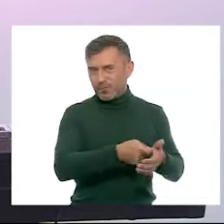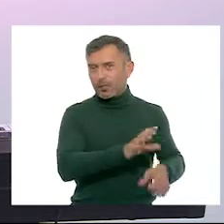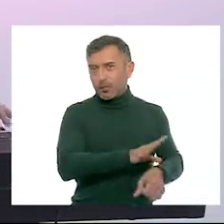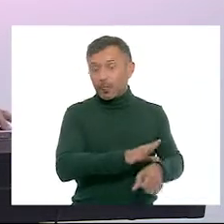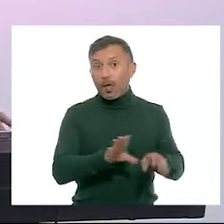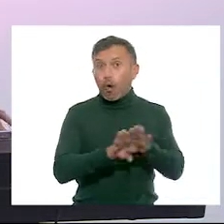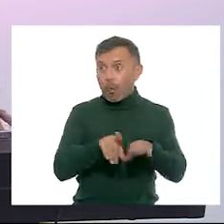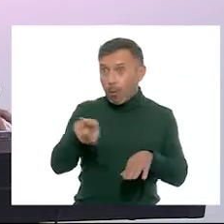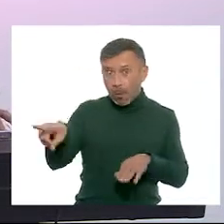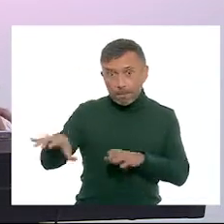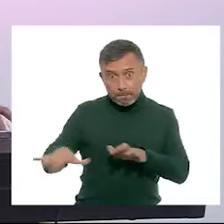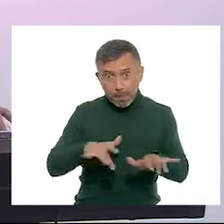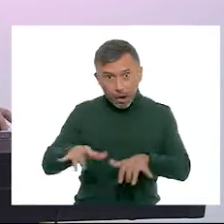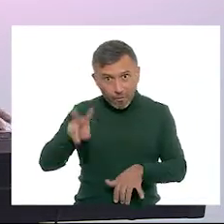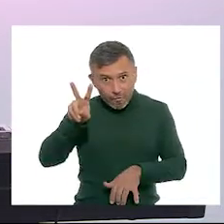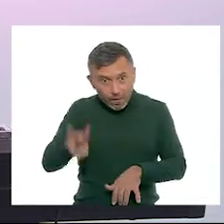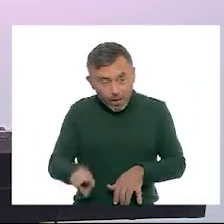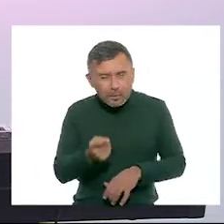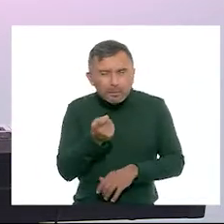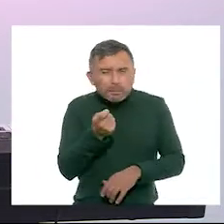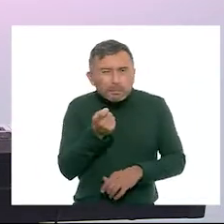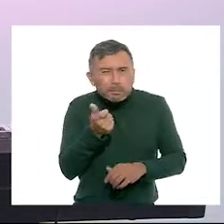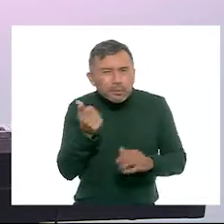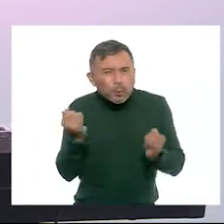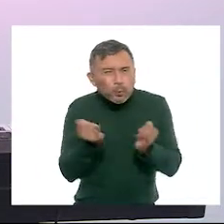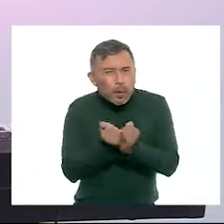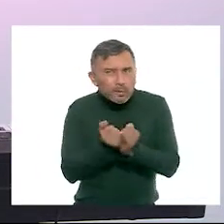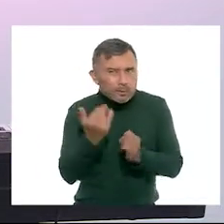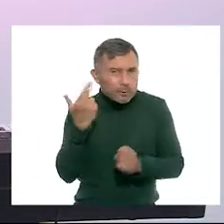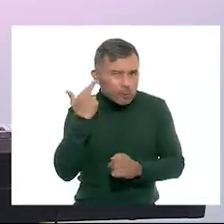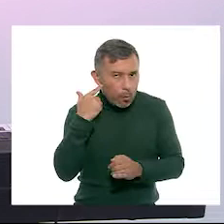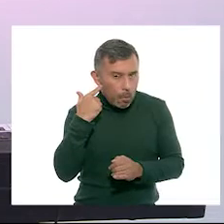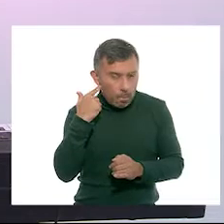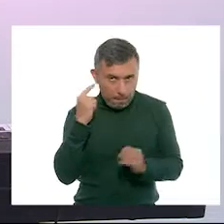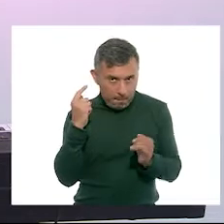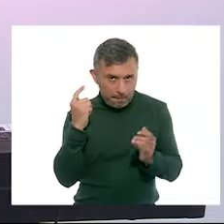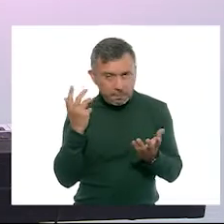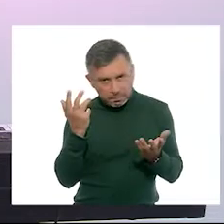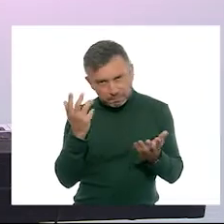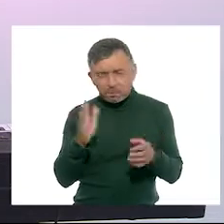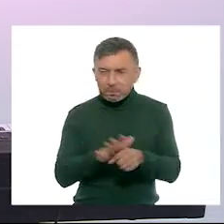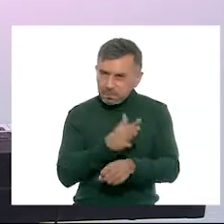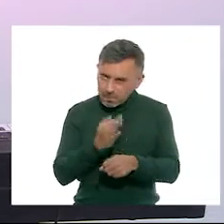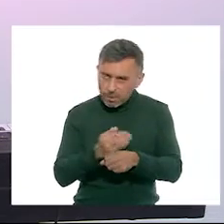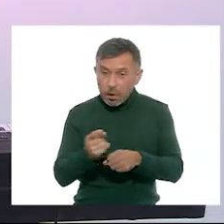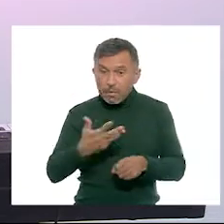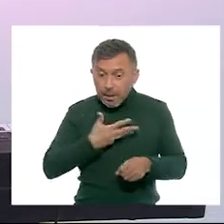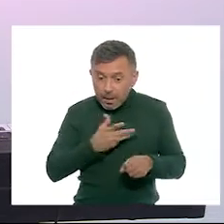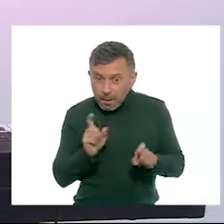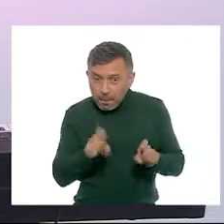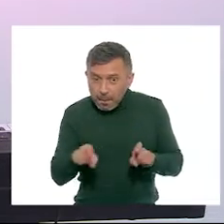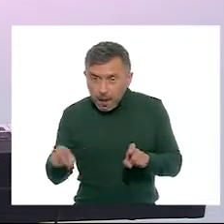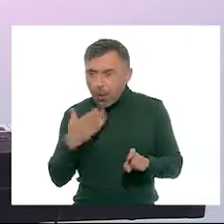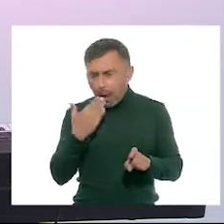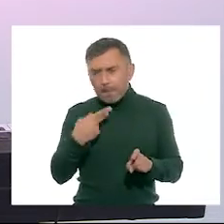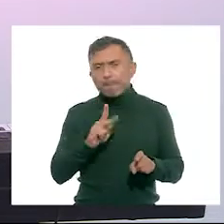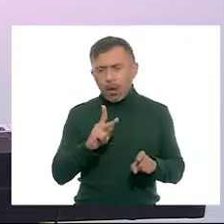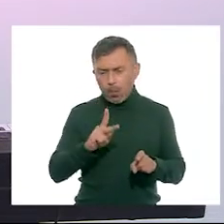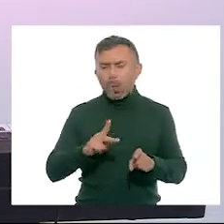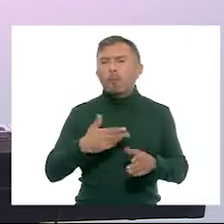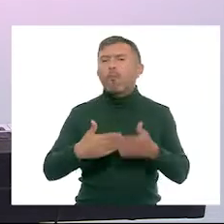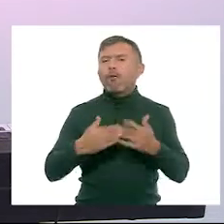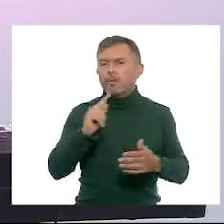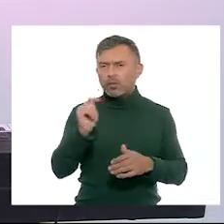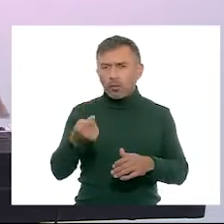real. Suena casi como un piano real. No tiene un martinete, pero tiene un mecanismo electrónico que hace que las